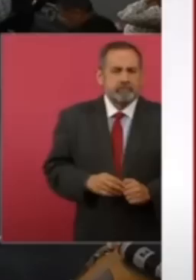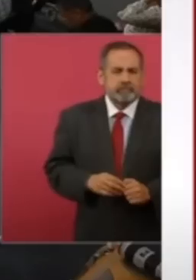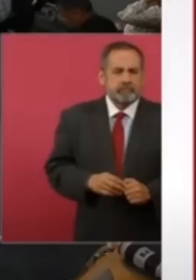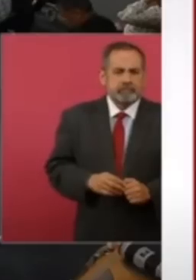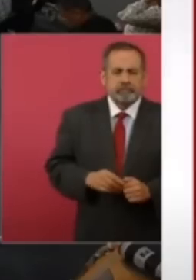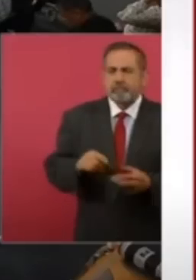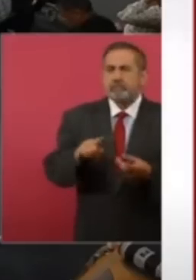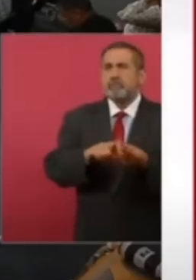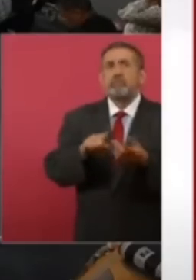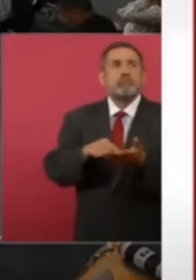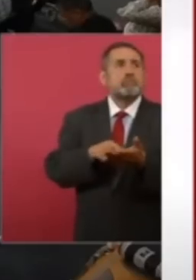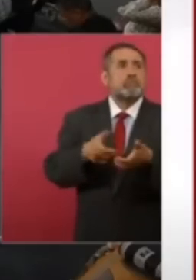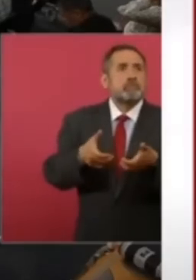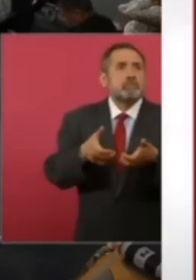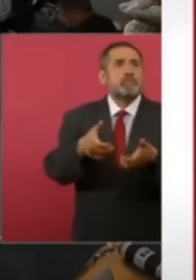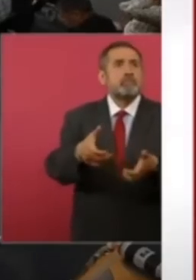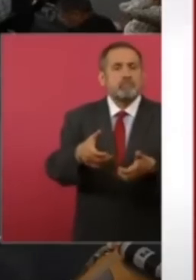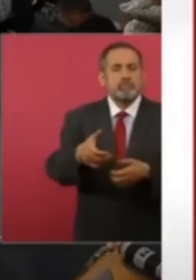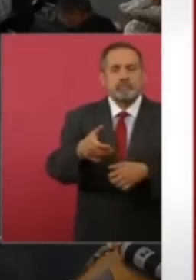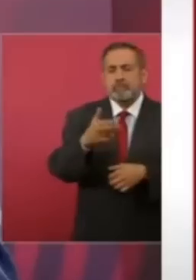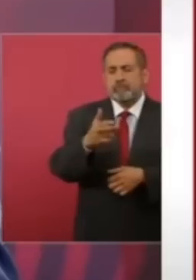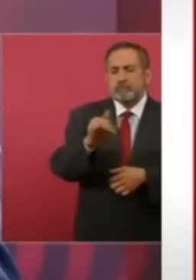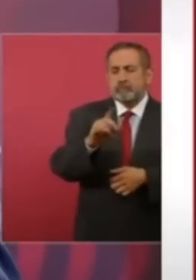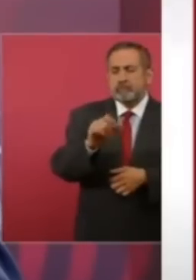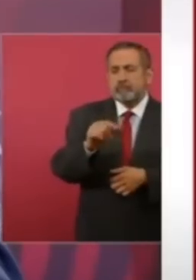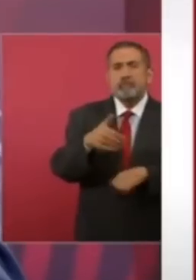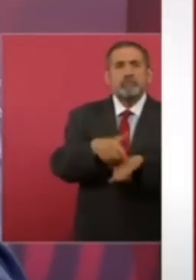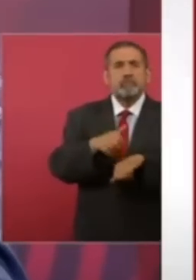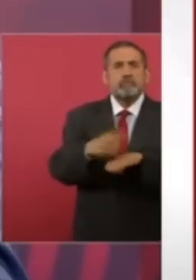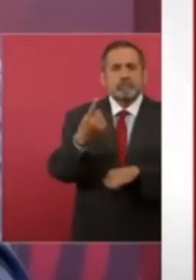con domicilio 100,